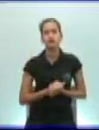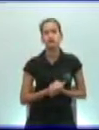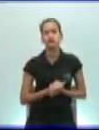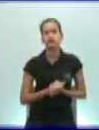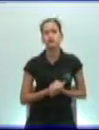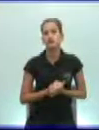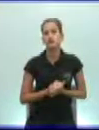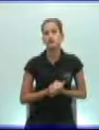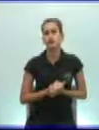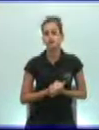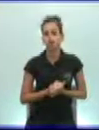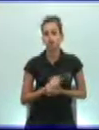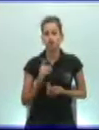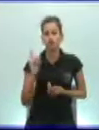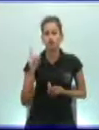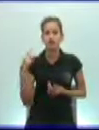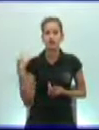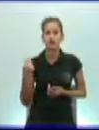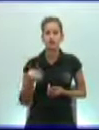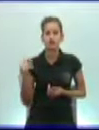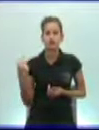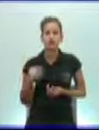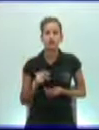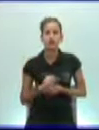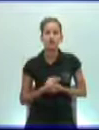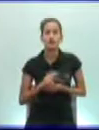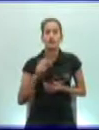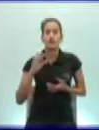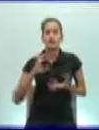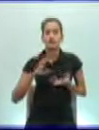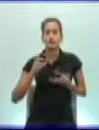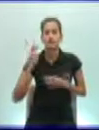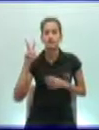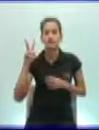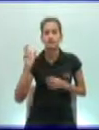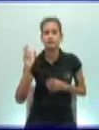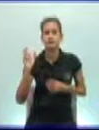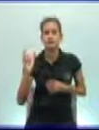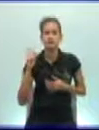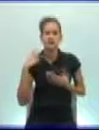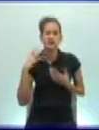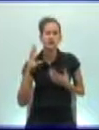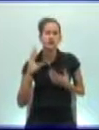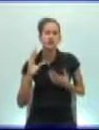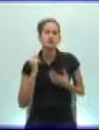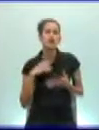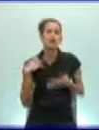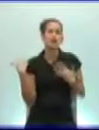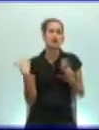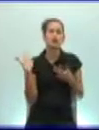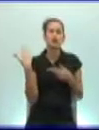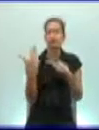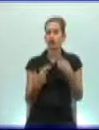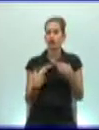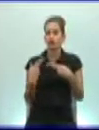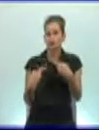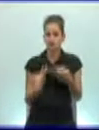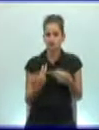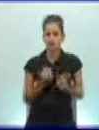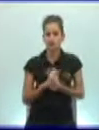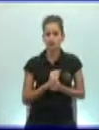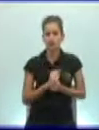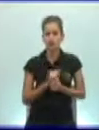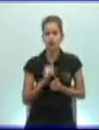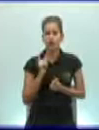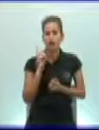El cruel mayoral castigaba. El verbo nos dice qué es lo que hacía el cruel mayoral. En el